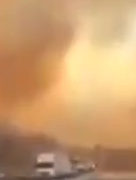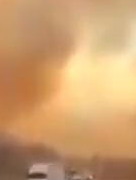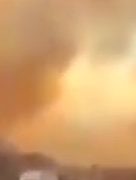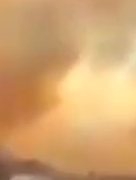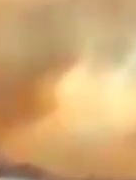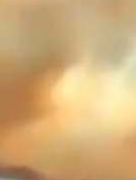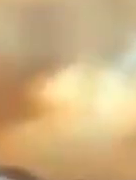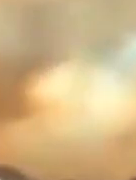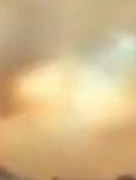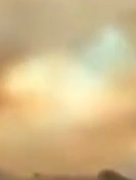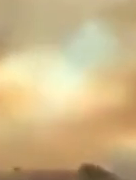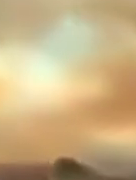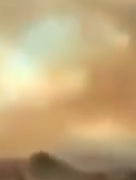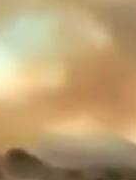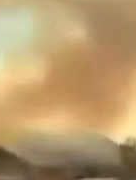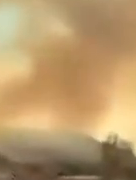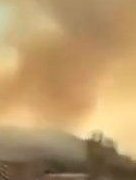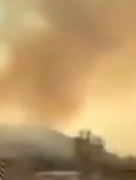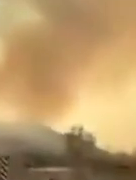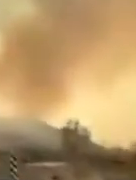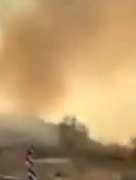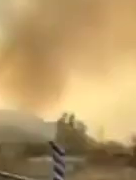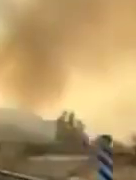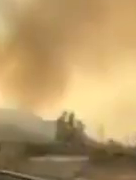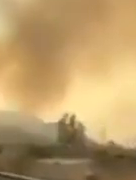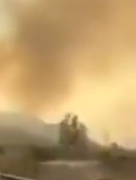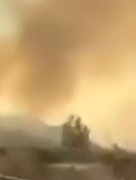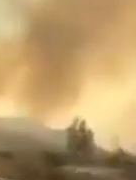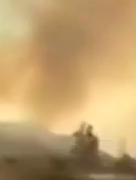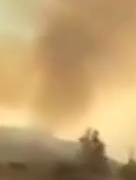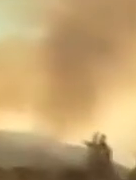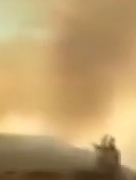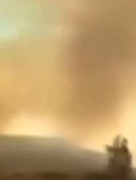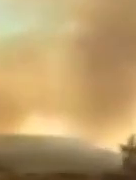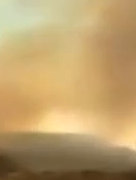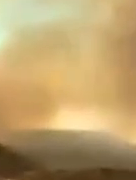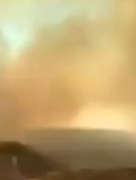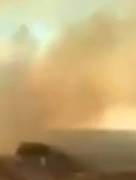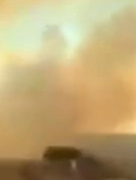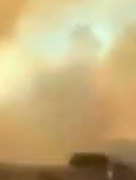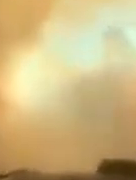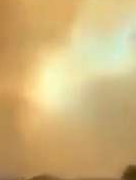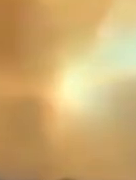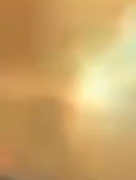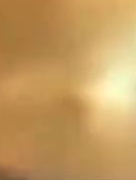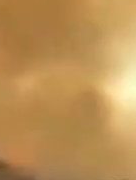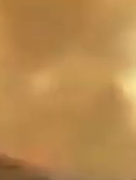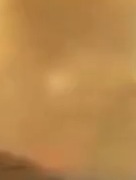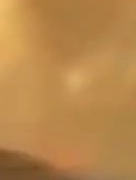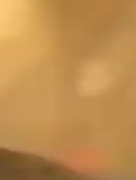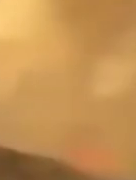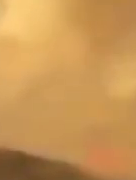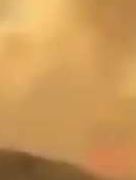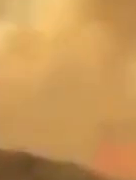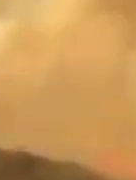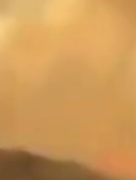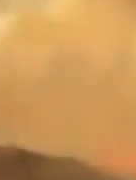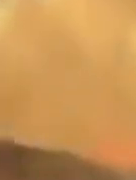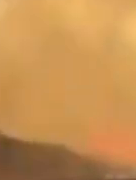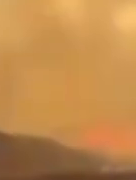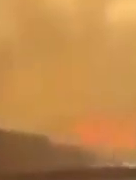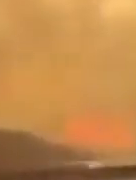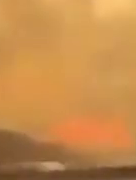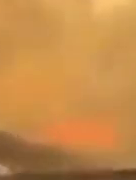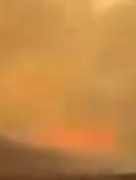apoyar a las más de 600 familias que se quedaron sin hogar allá en la frontera, en Baja California. Pero también sabemos que así es un recorte